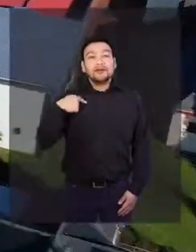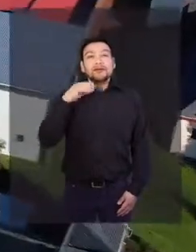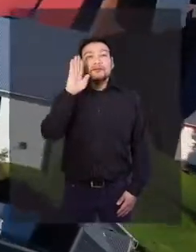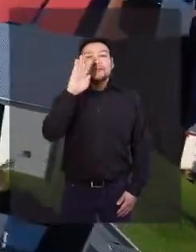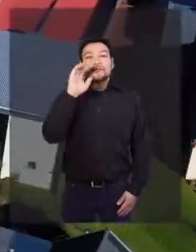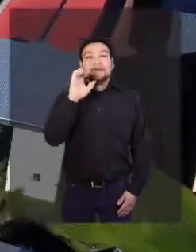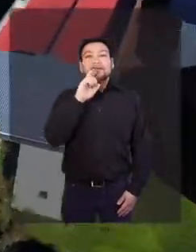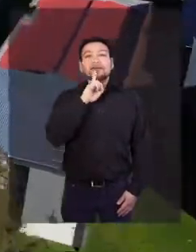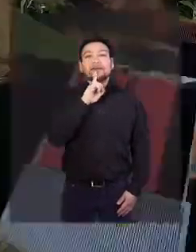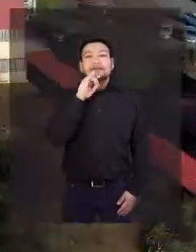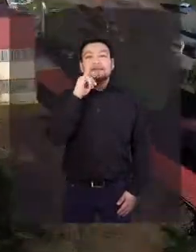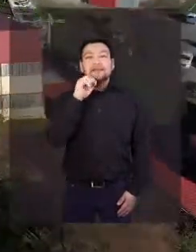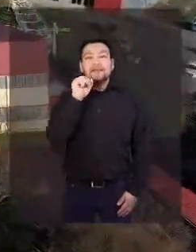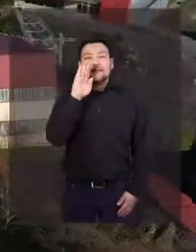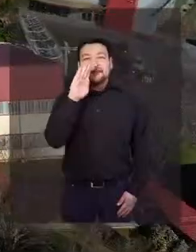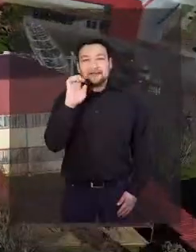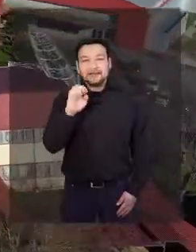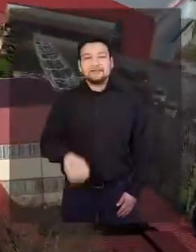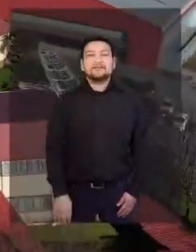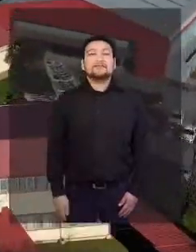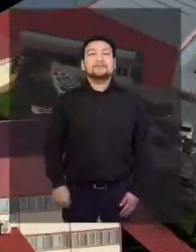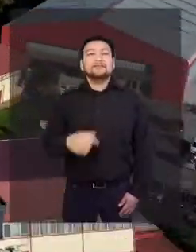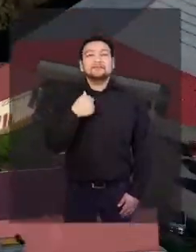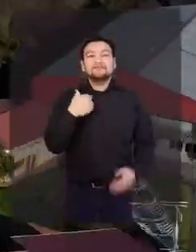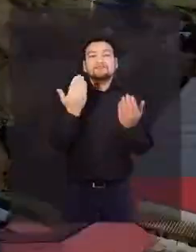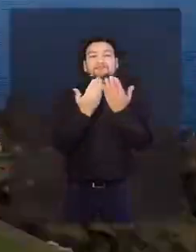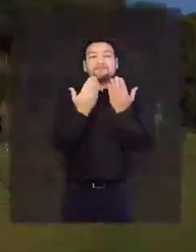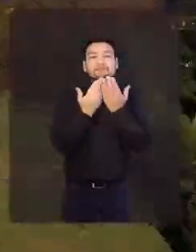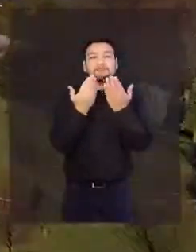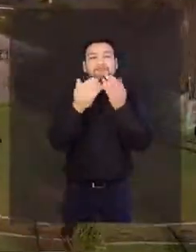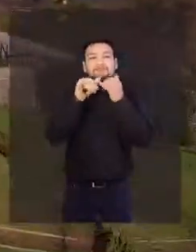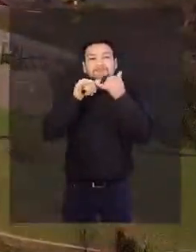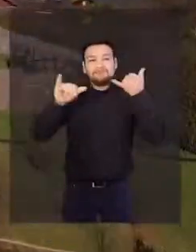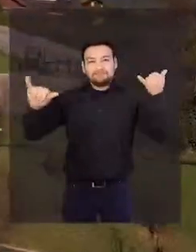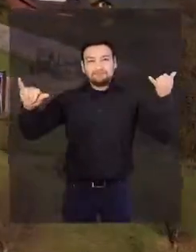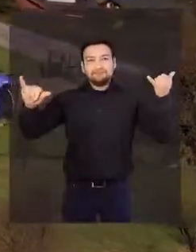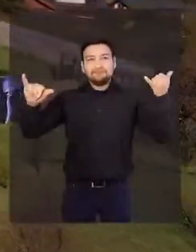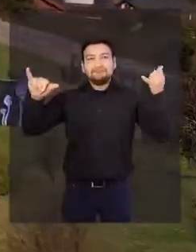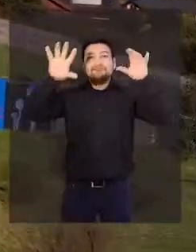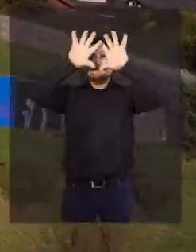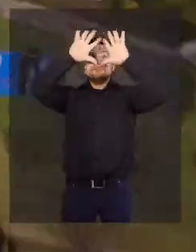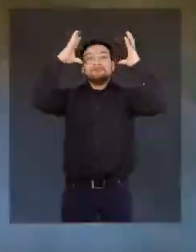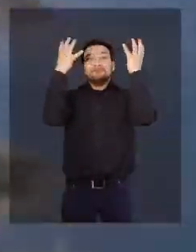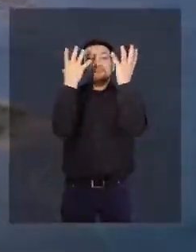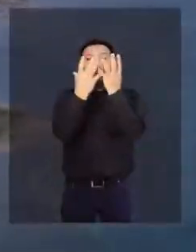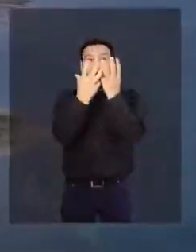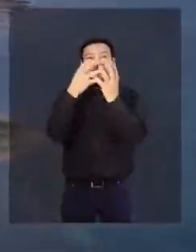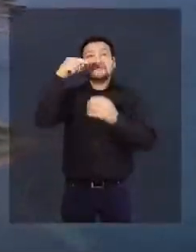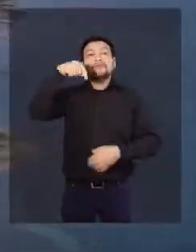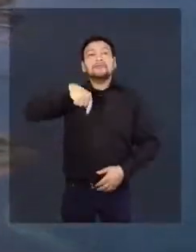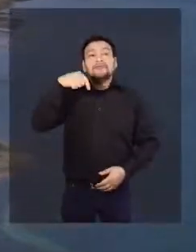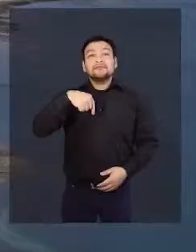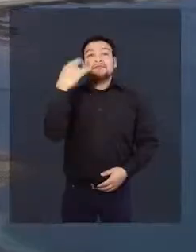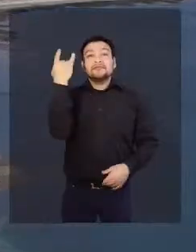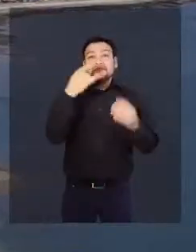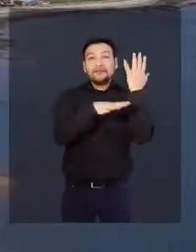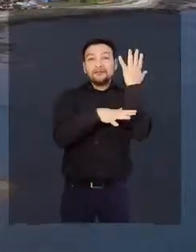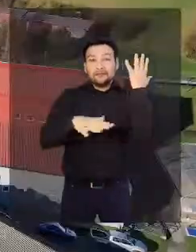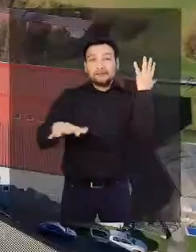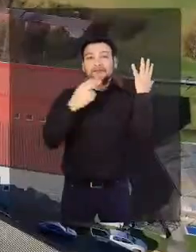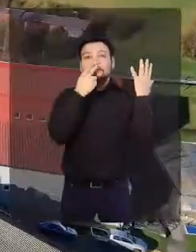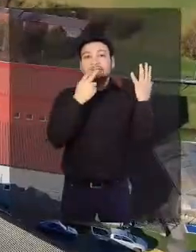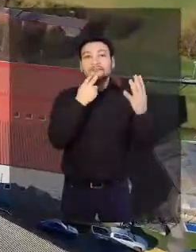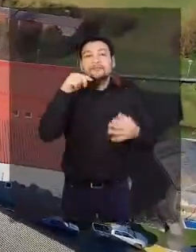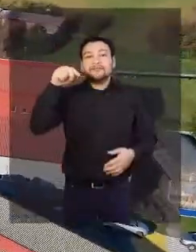Bienvenidos a la Universidad Austral de Chile, sede Puerto Montt, ubicada en el inicio de la carretera austral y una de